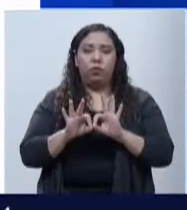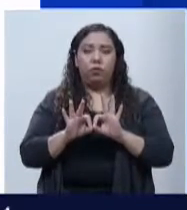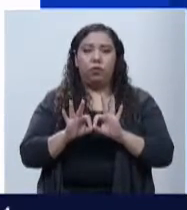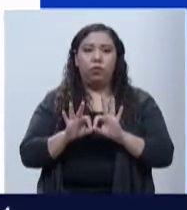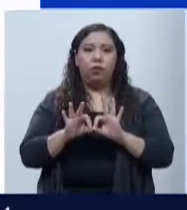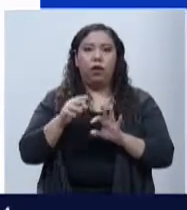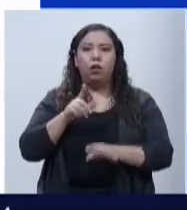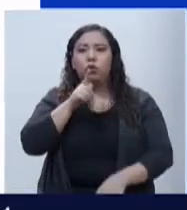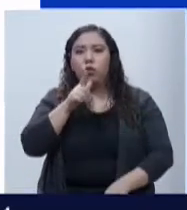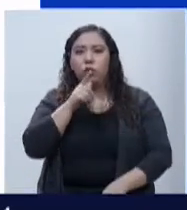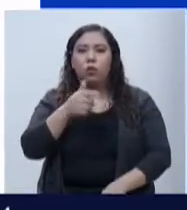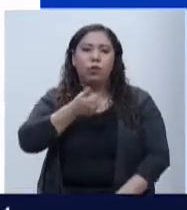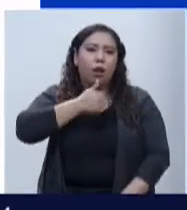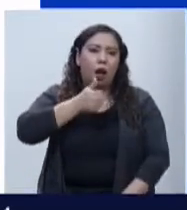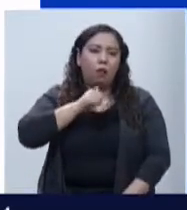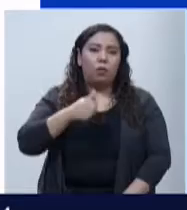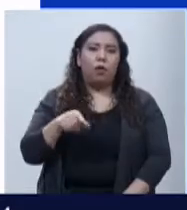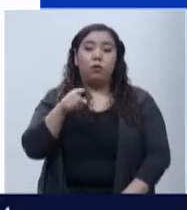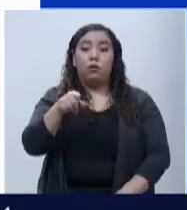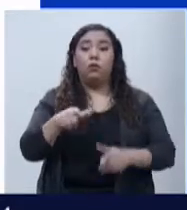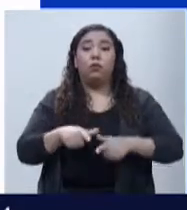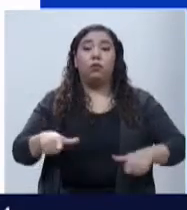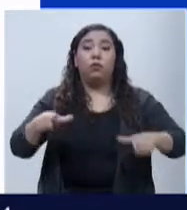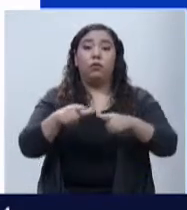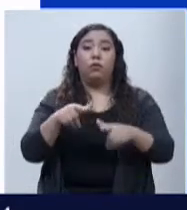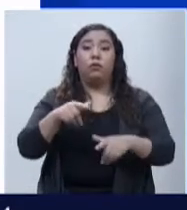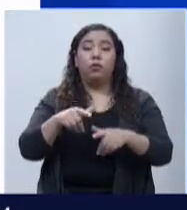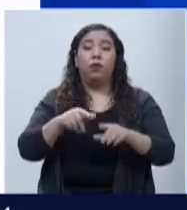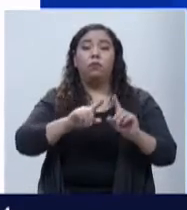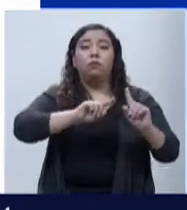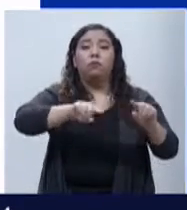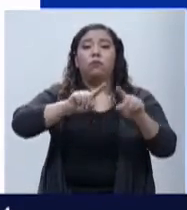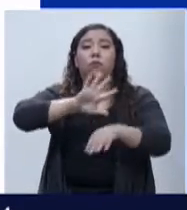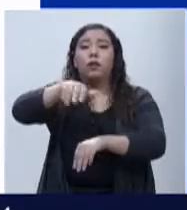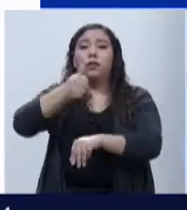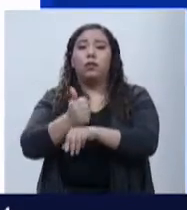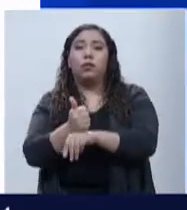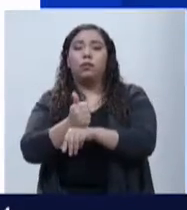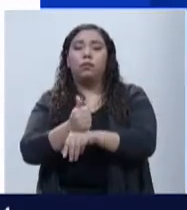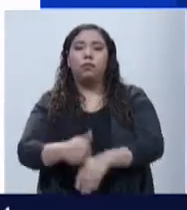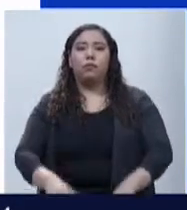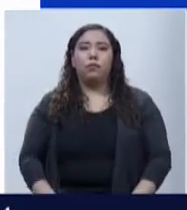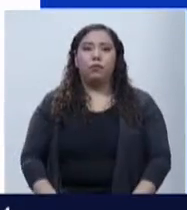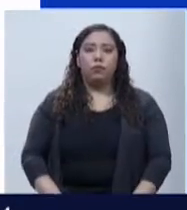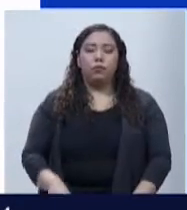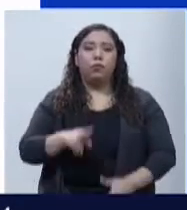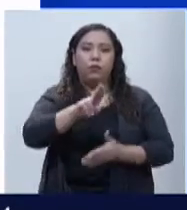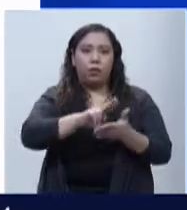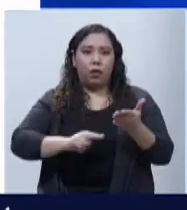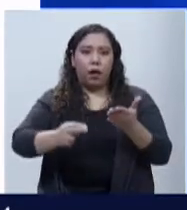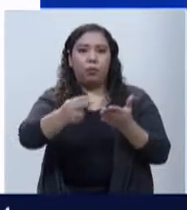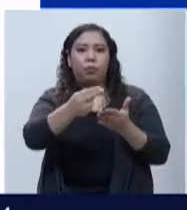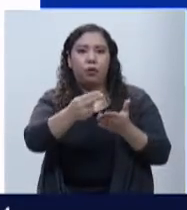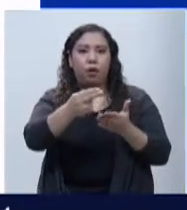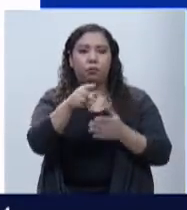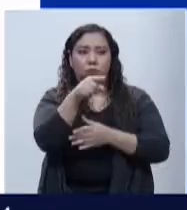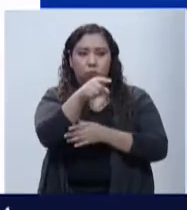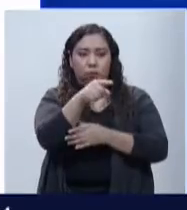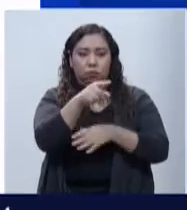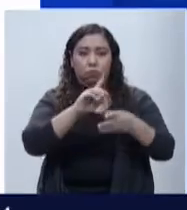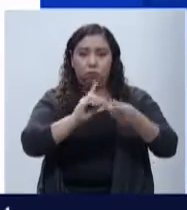definidos para la vacunación mediante cita escuché bien mediante cita son el polideportivo de la universidad nacional